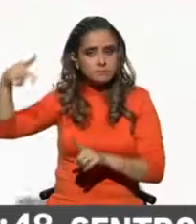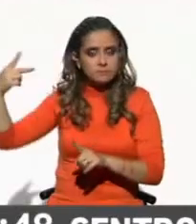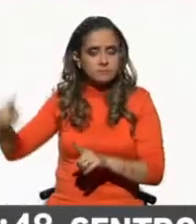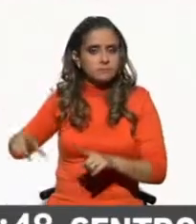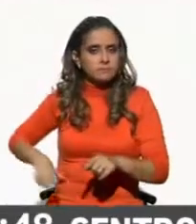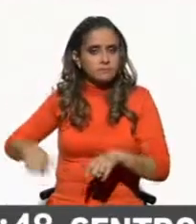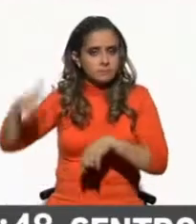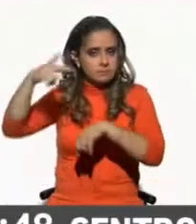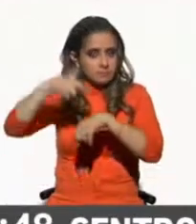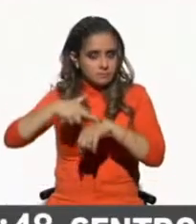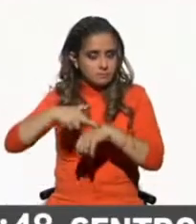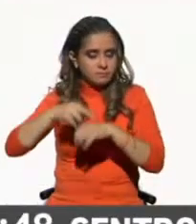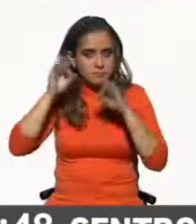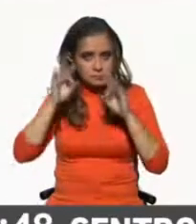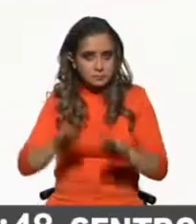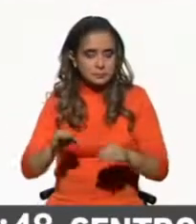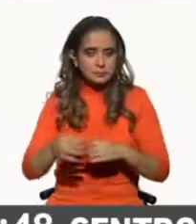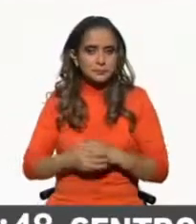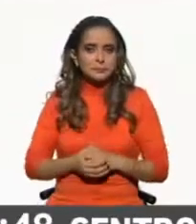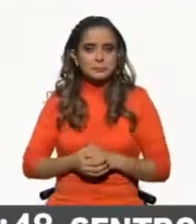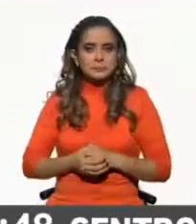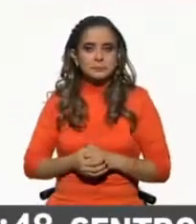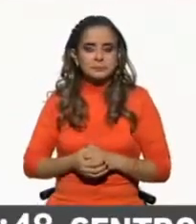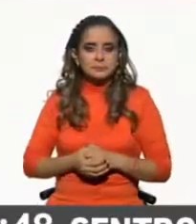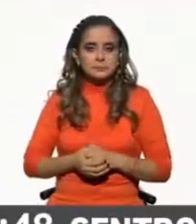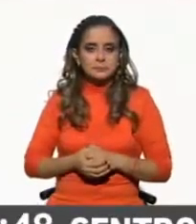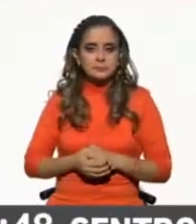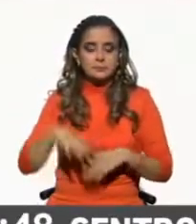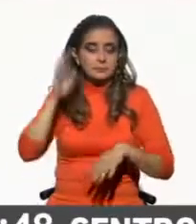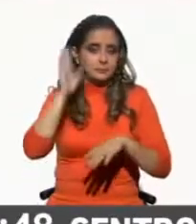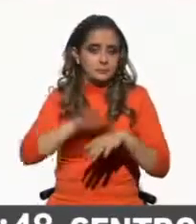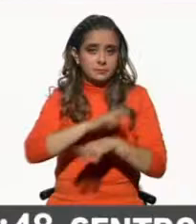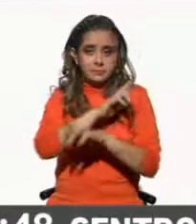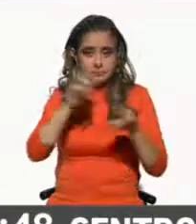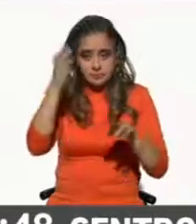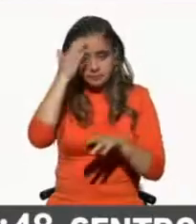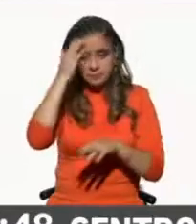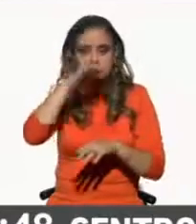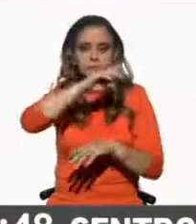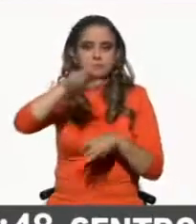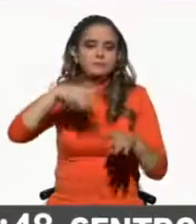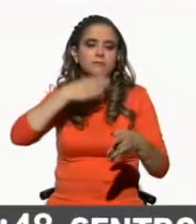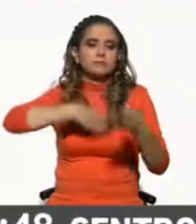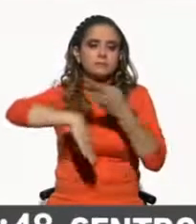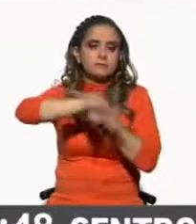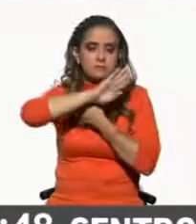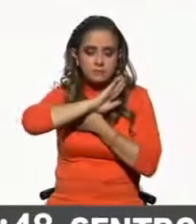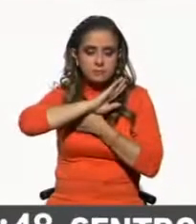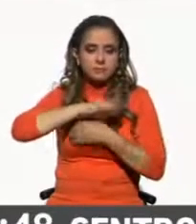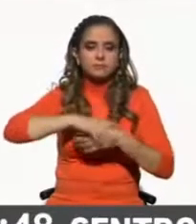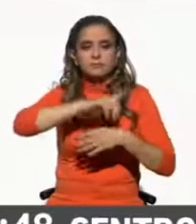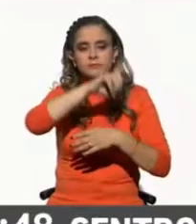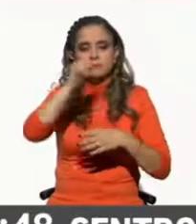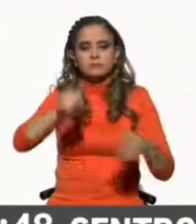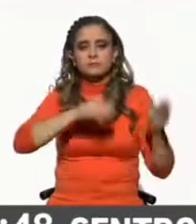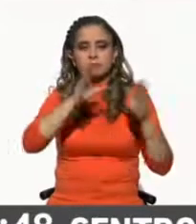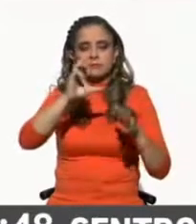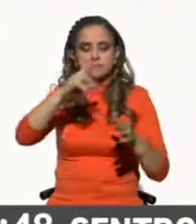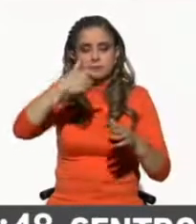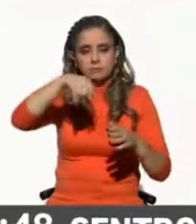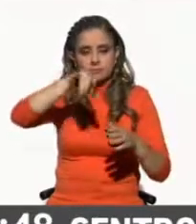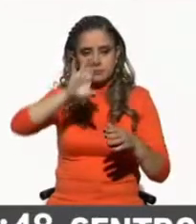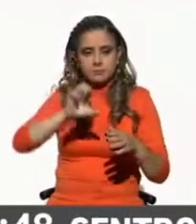nombres con precisión. El más reconocido es el de Claudia Sheinbaum, luego vendría Enrique